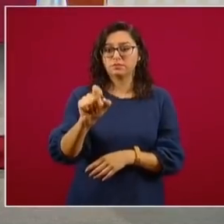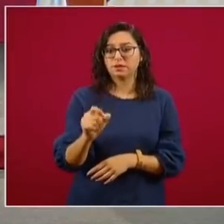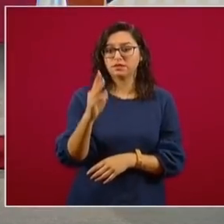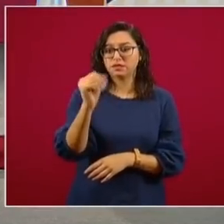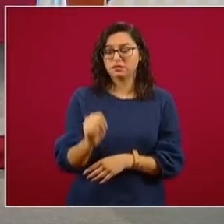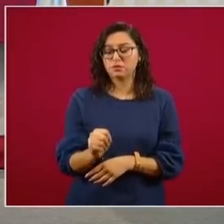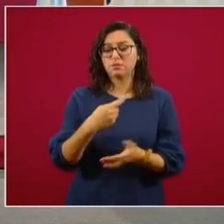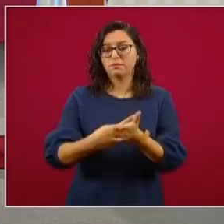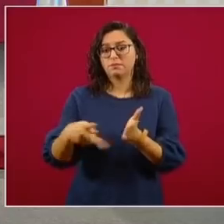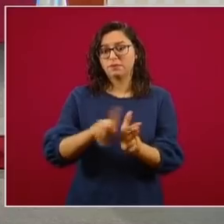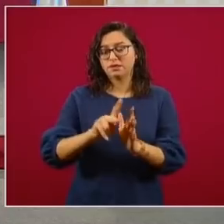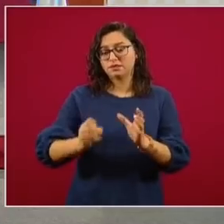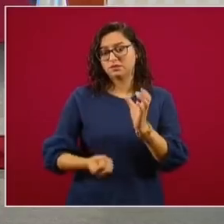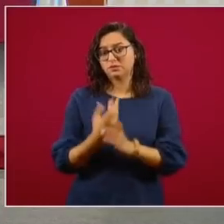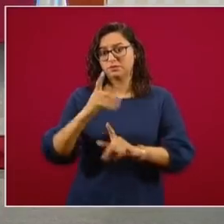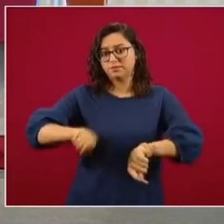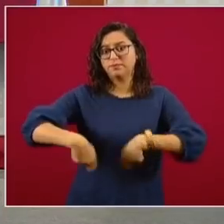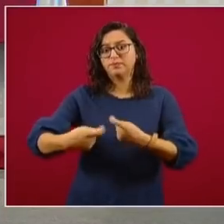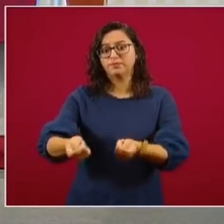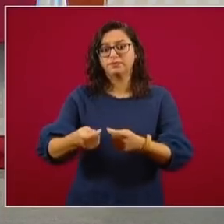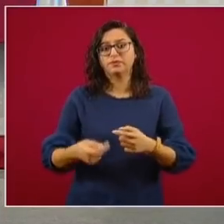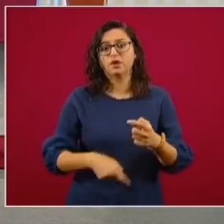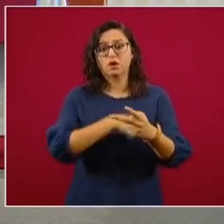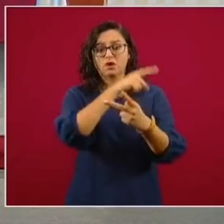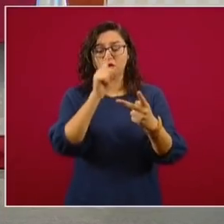18,229 plazas. El otro sector que va a ser